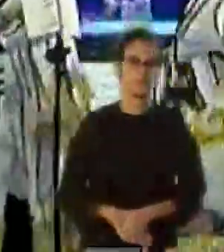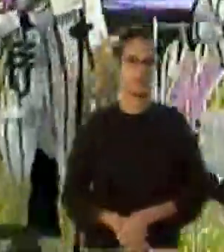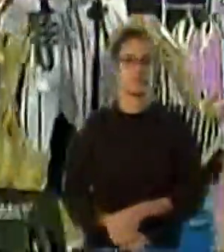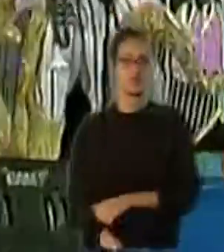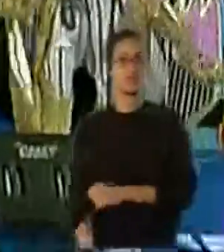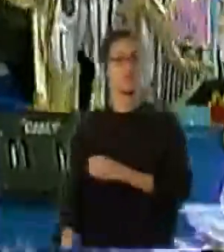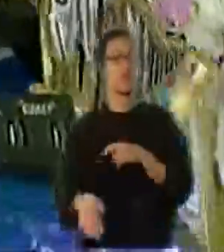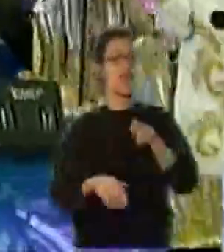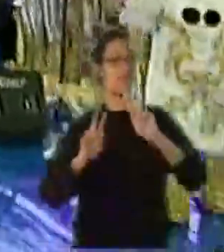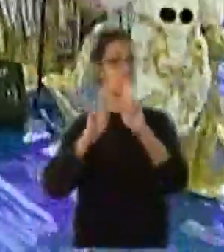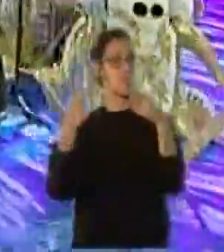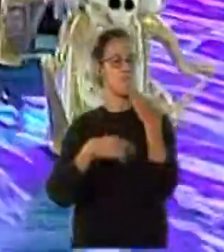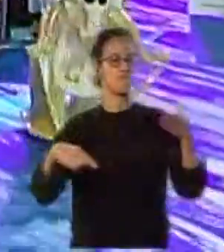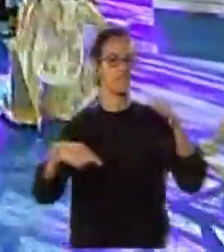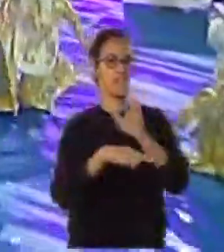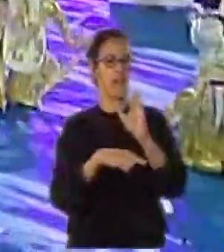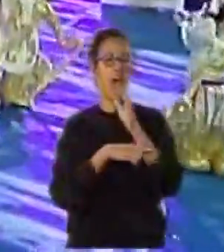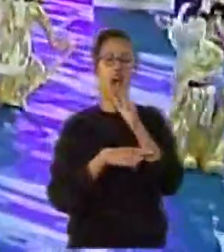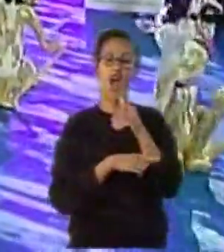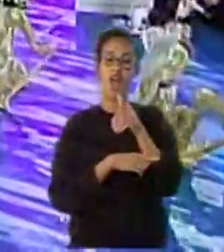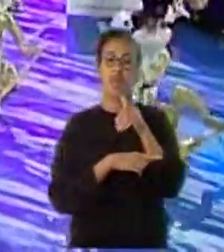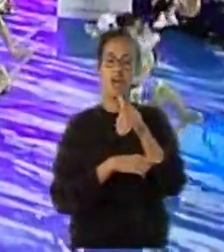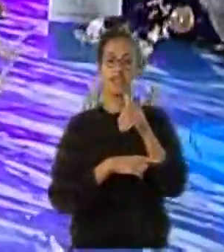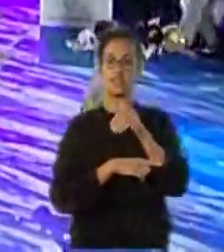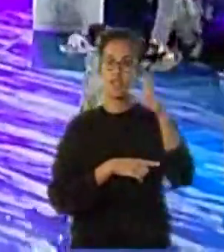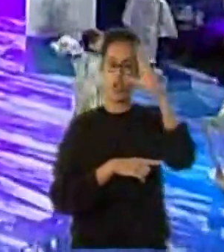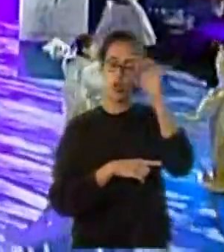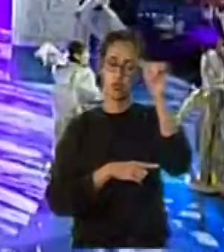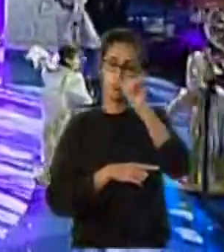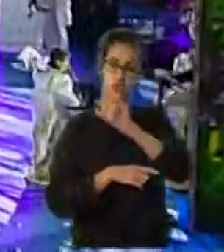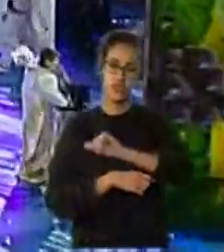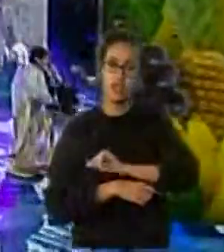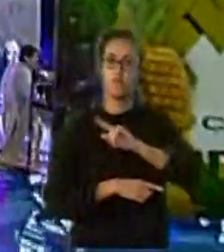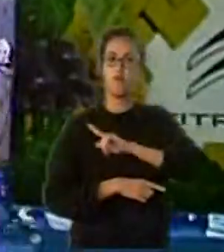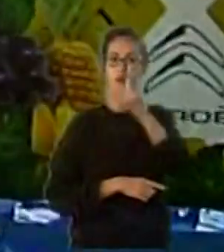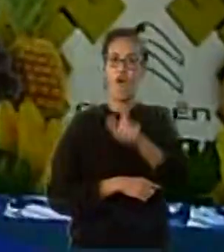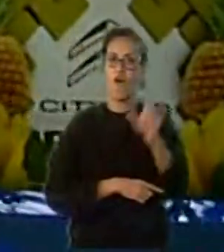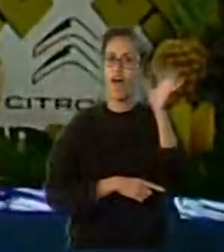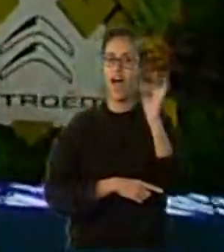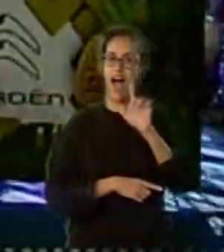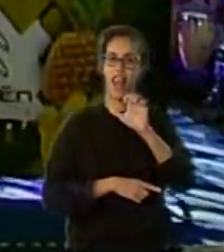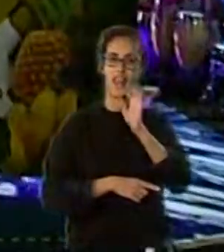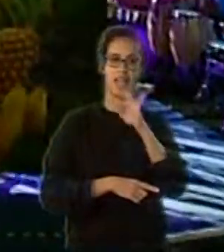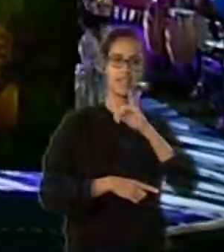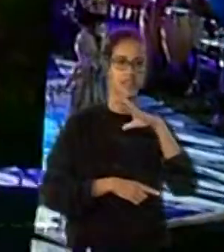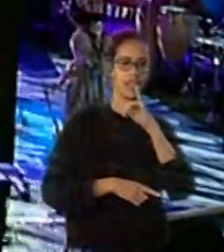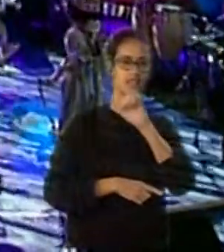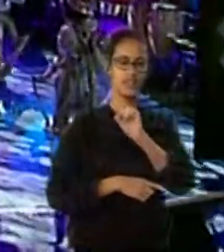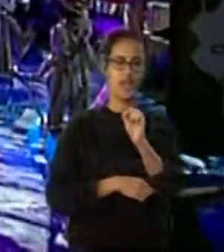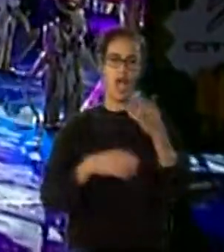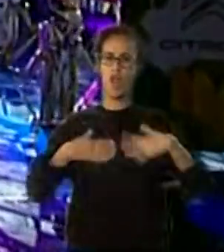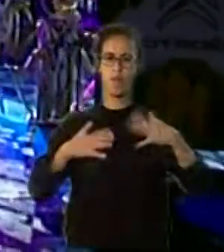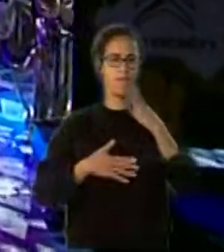Ahí ha estado el tema de presentación. Enseguida escuchamos a Leticia con esta ropa espectacular, sin duda alguna, creada por Josué